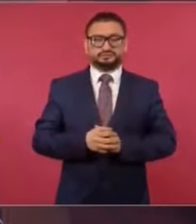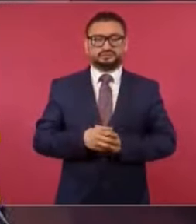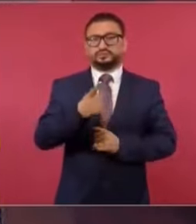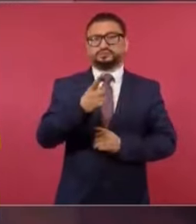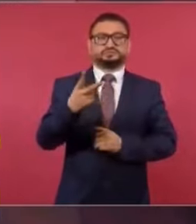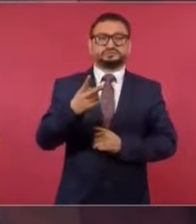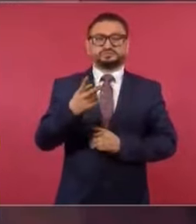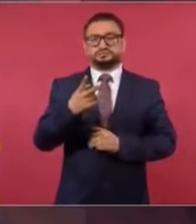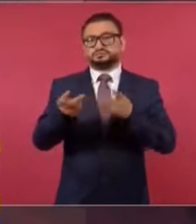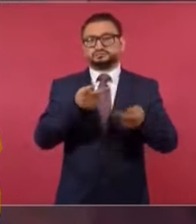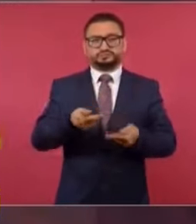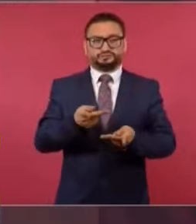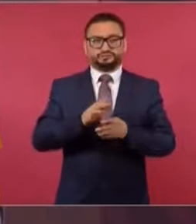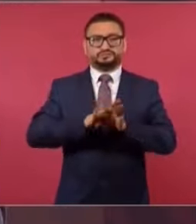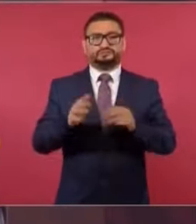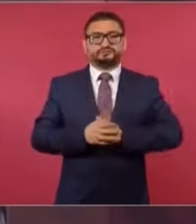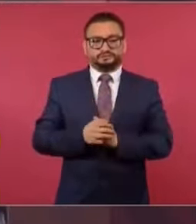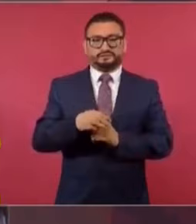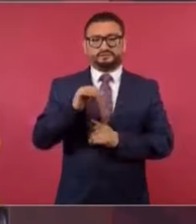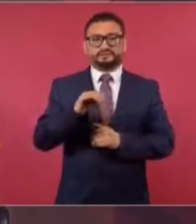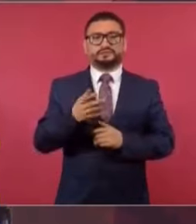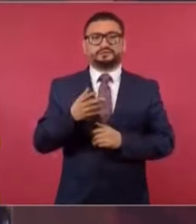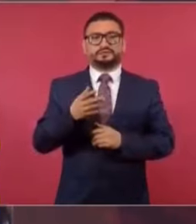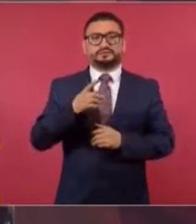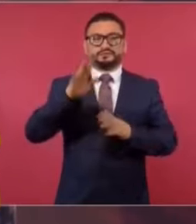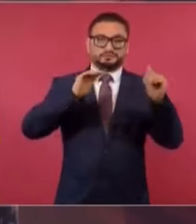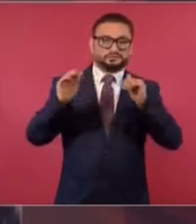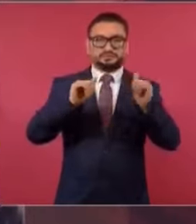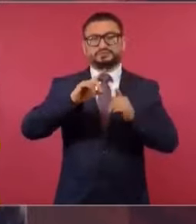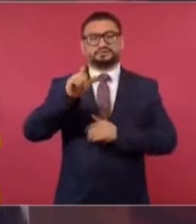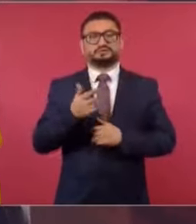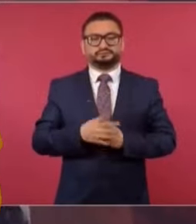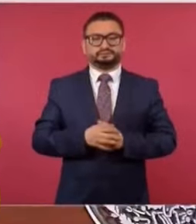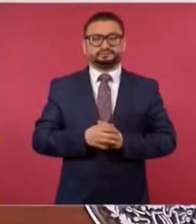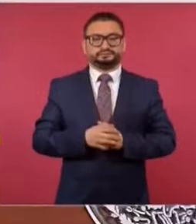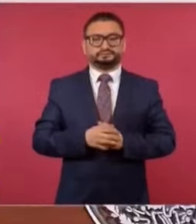Una, dos preguntitas. Me voy a despedir y